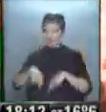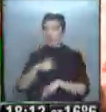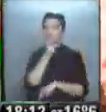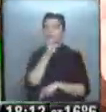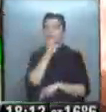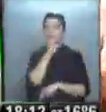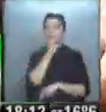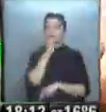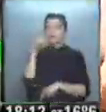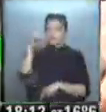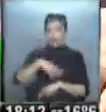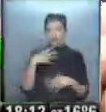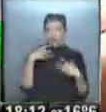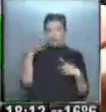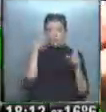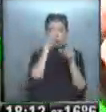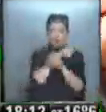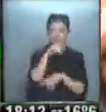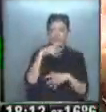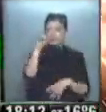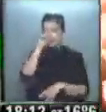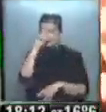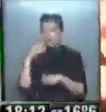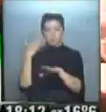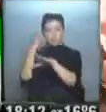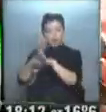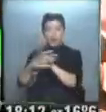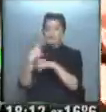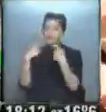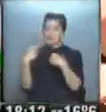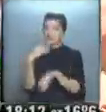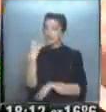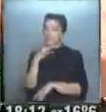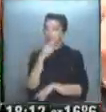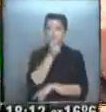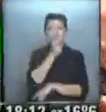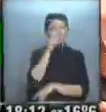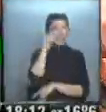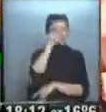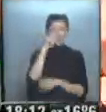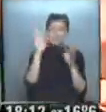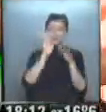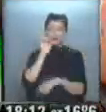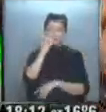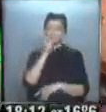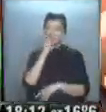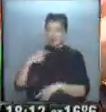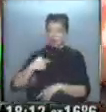ejemplo, vos tenés un problema y caes en un hospital y te tienen que atender. Si no tenés seguro, o no tenés obra social, o no tenés cobertura